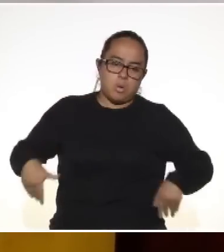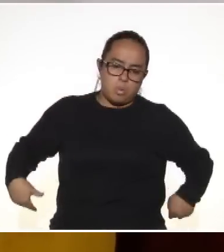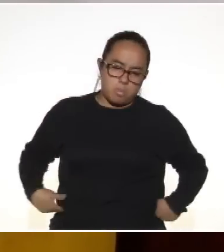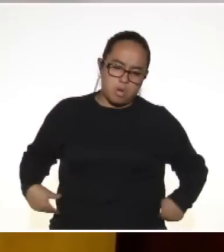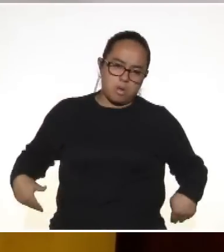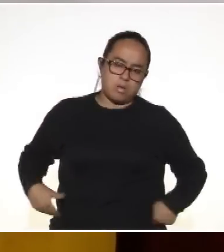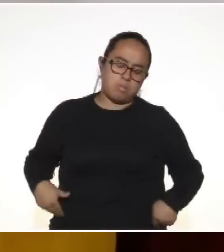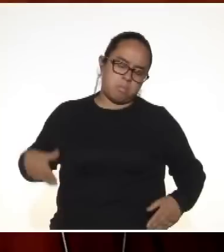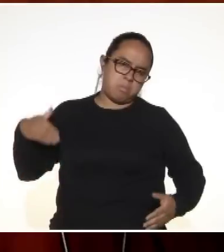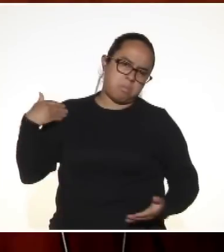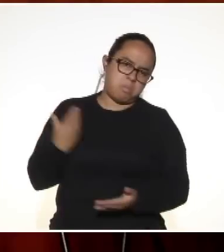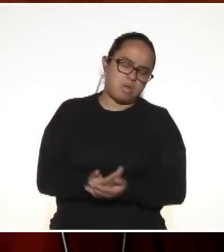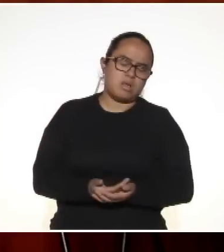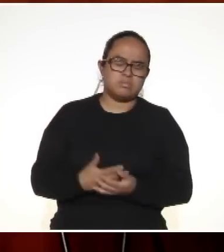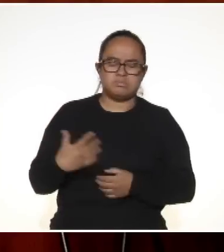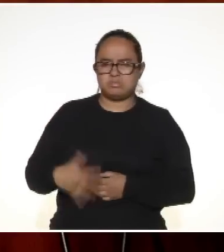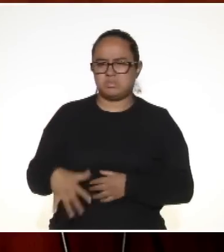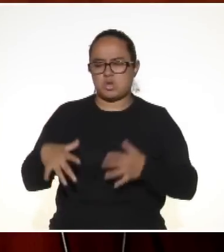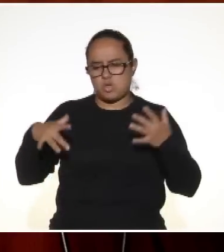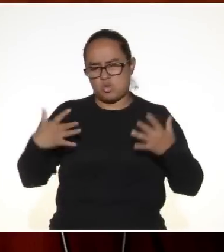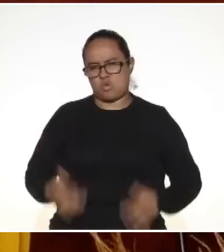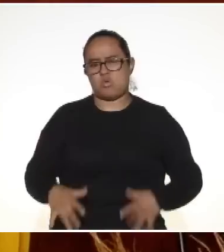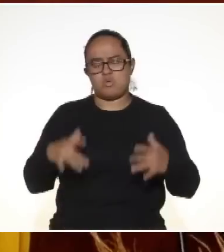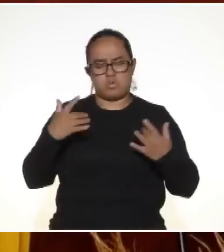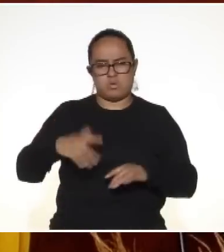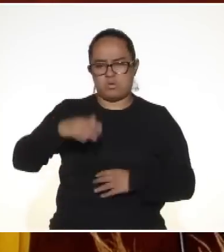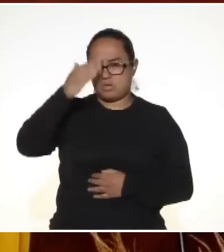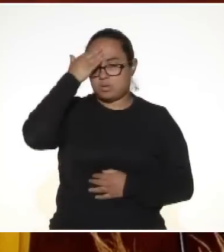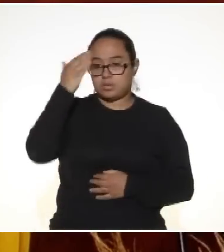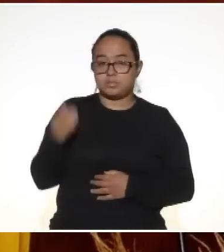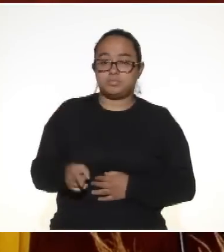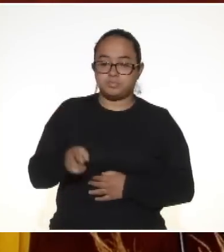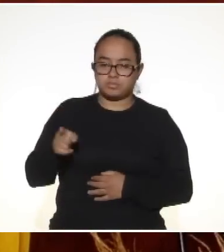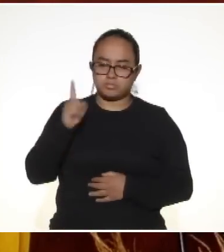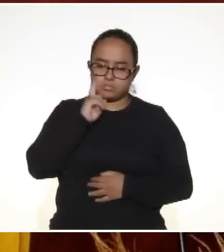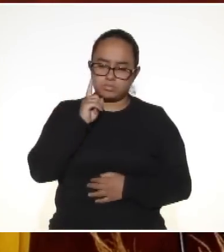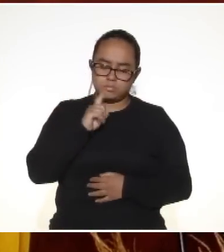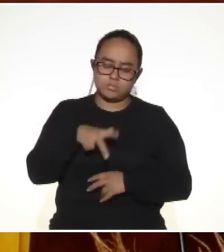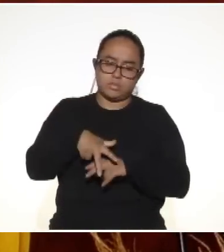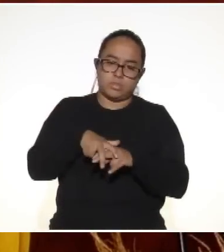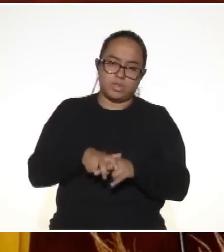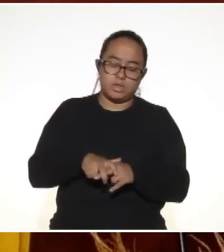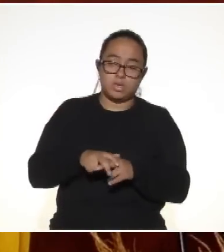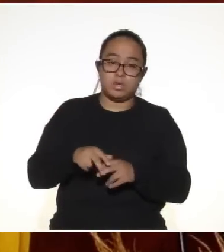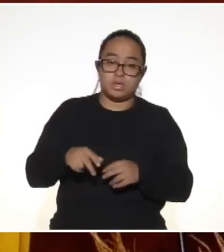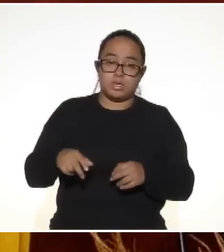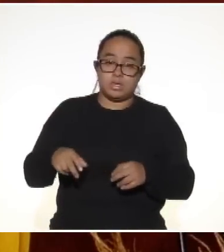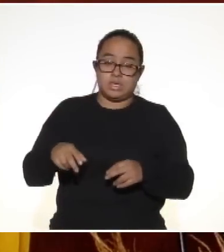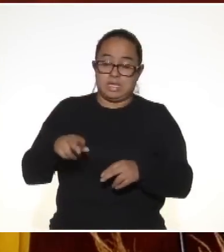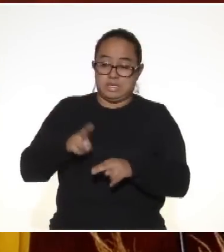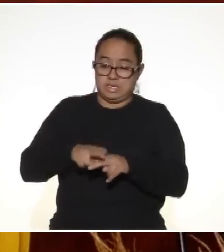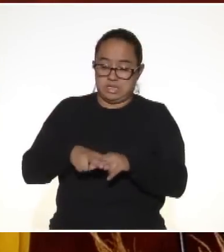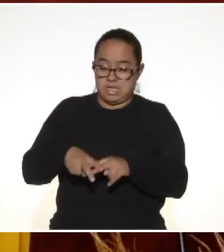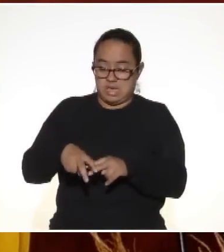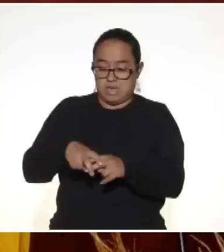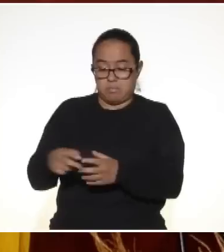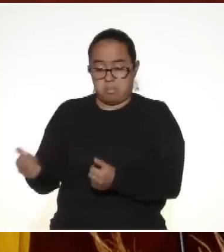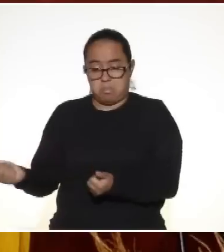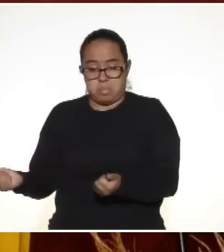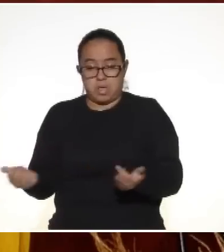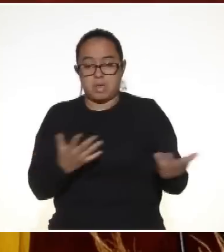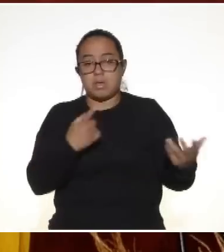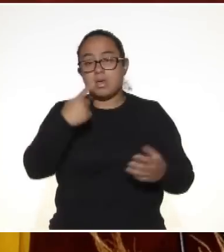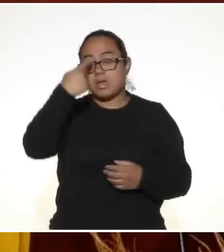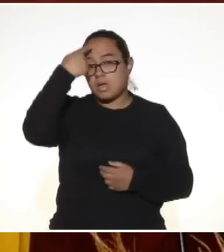Uf. Un dolor espeluznante. Entonces, ella se logró sentar y nos llevamos toda la silla entera. Fue lo que hicimos.